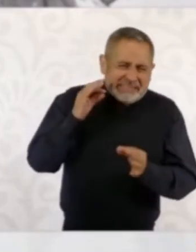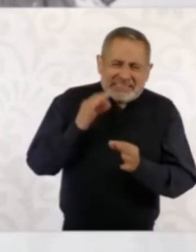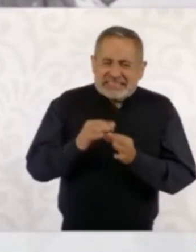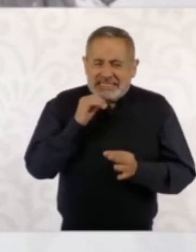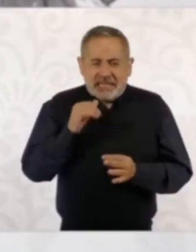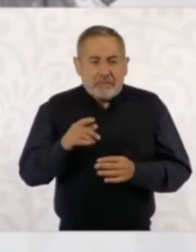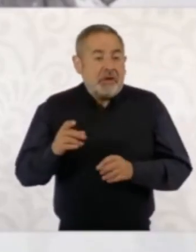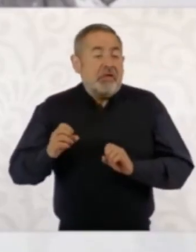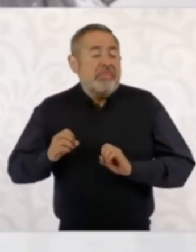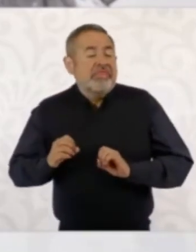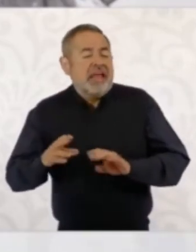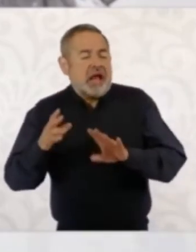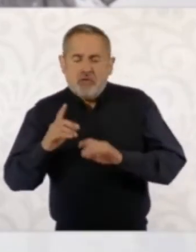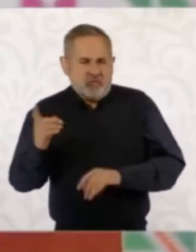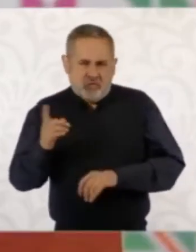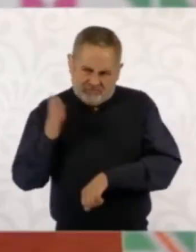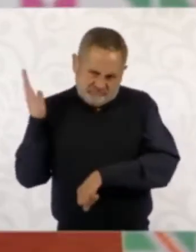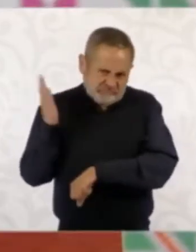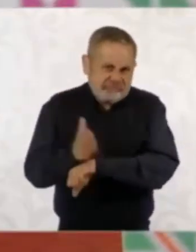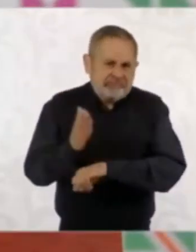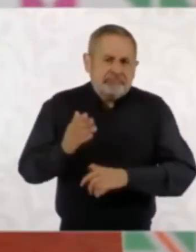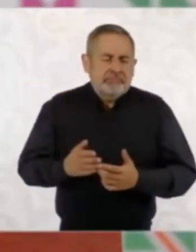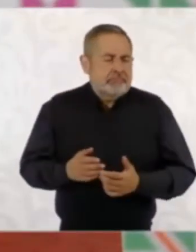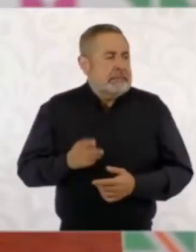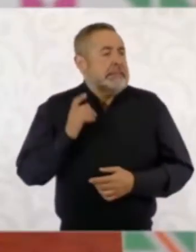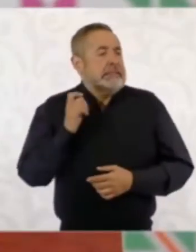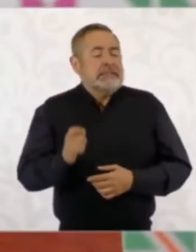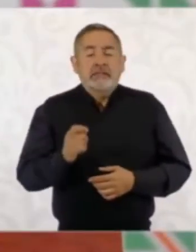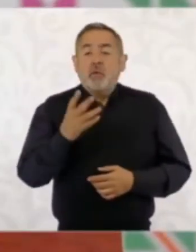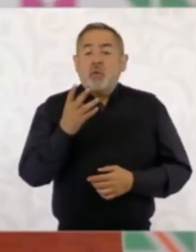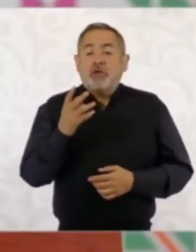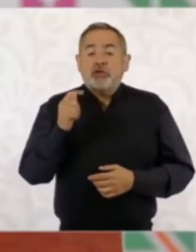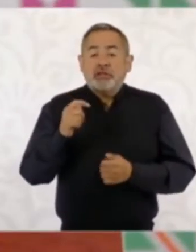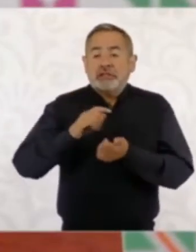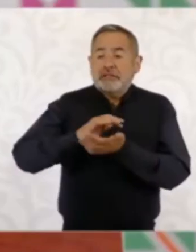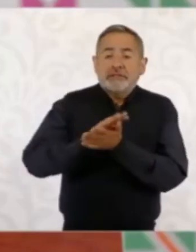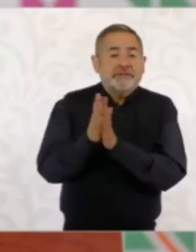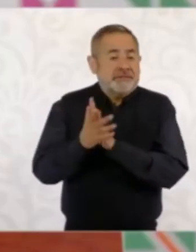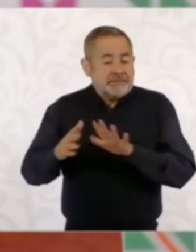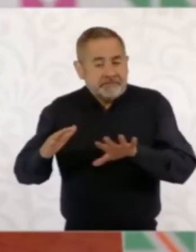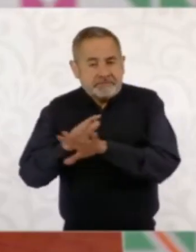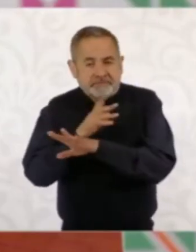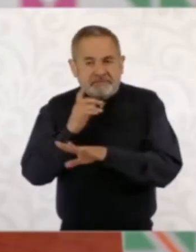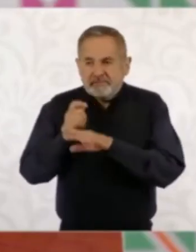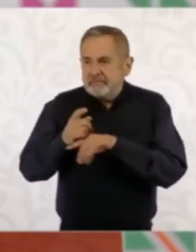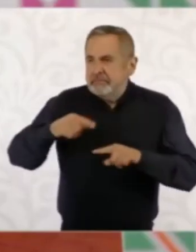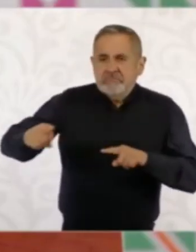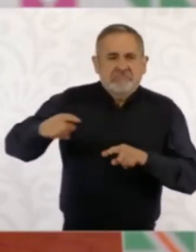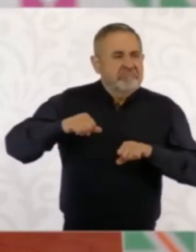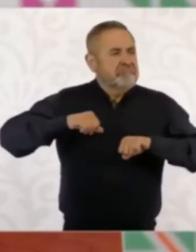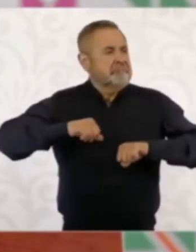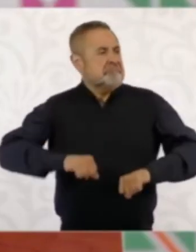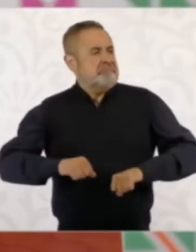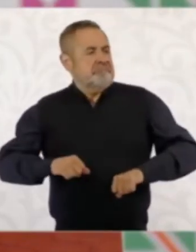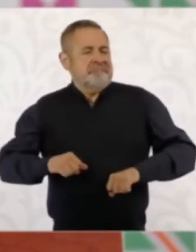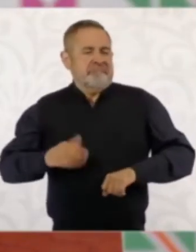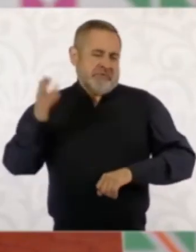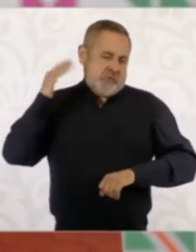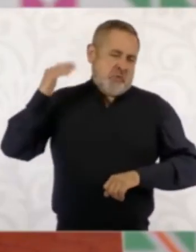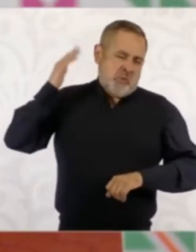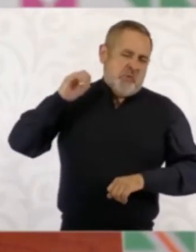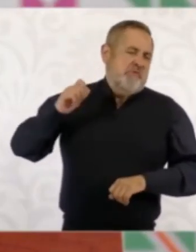Pero en esencia, la cuarta transformación significa acabar con el régimen de corrupción y privilegios que había